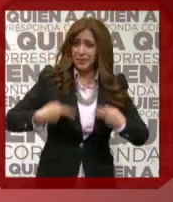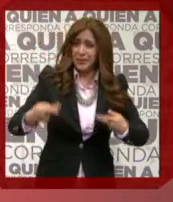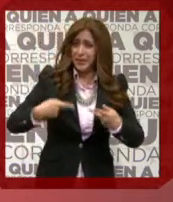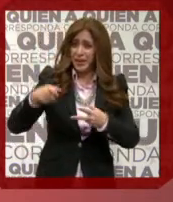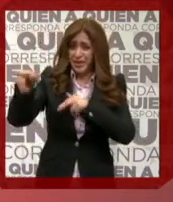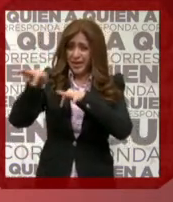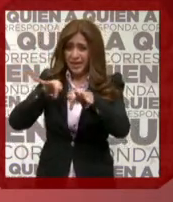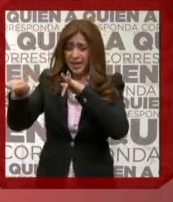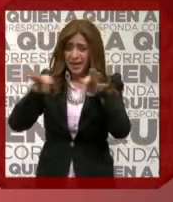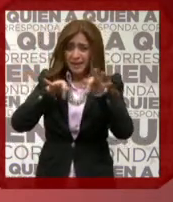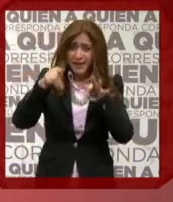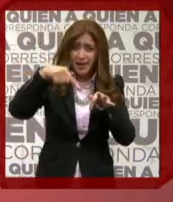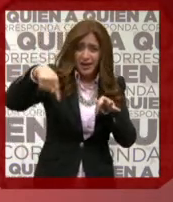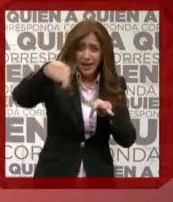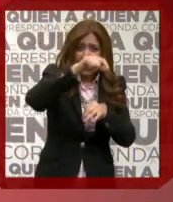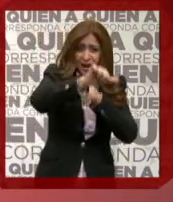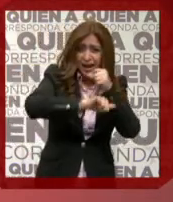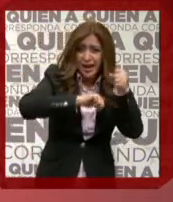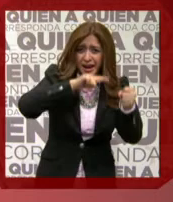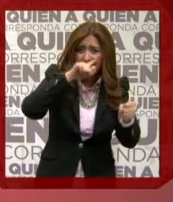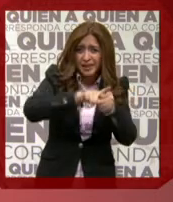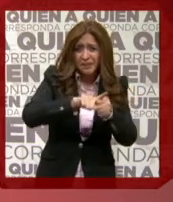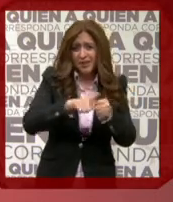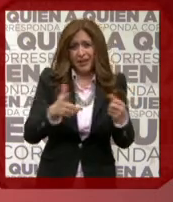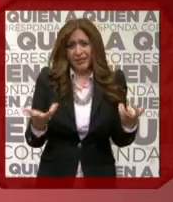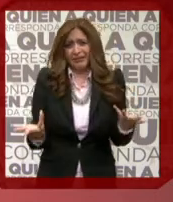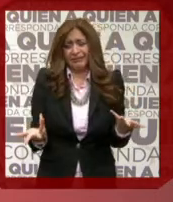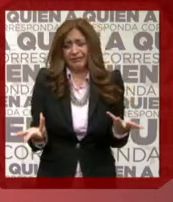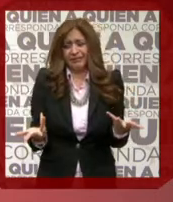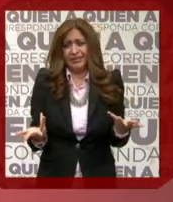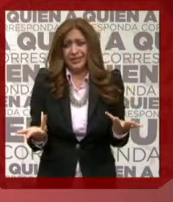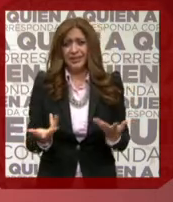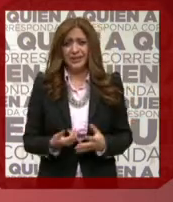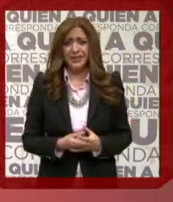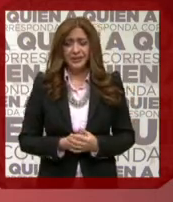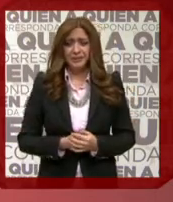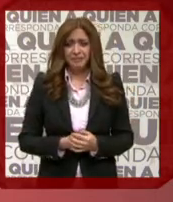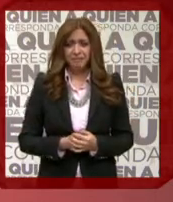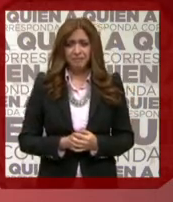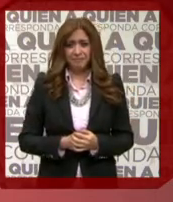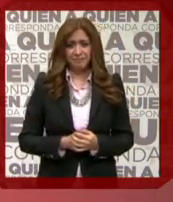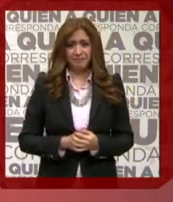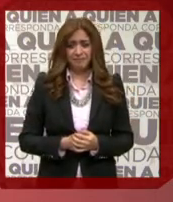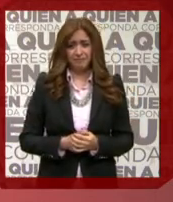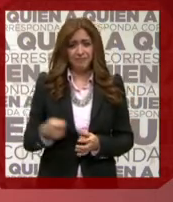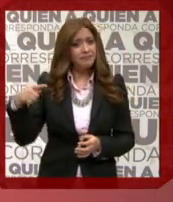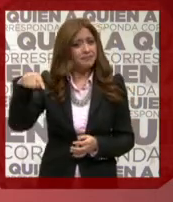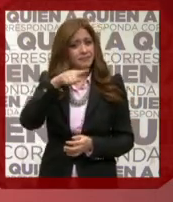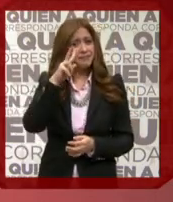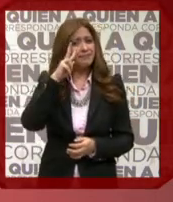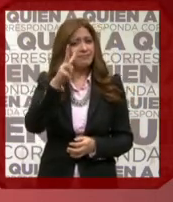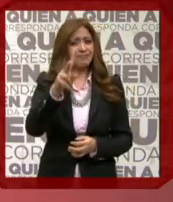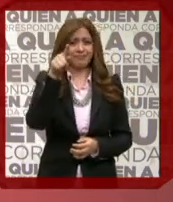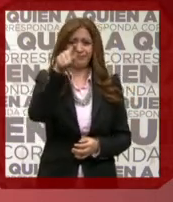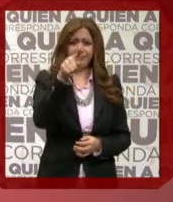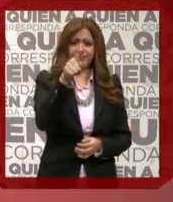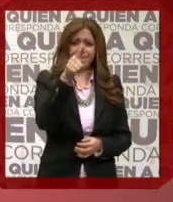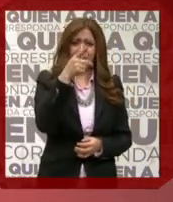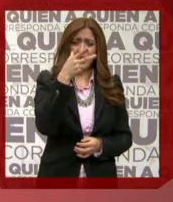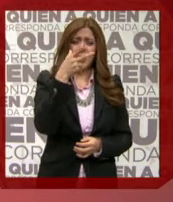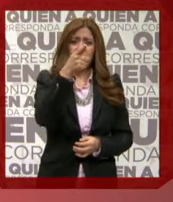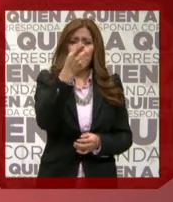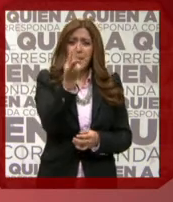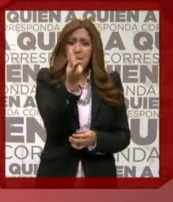para mascota bien podrían fincar responsabilidades observe usted El